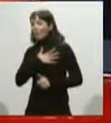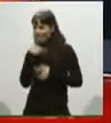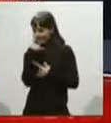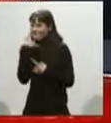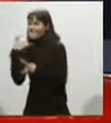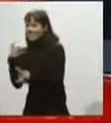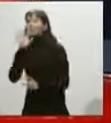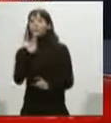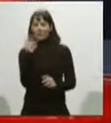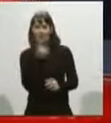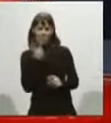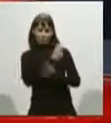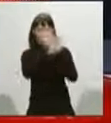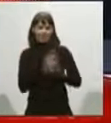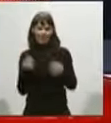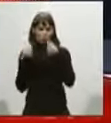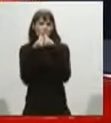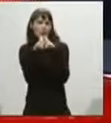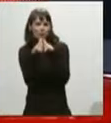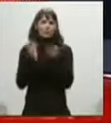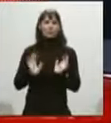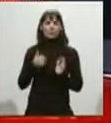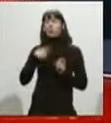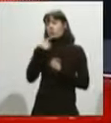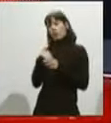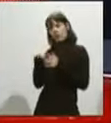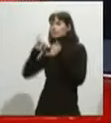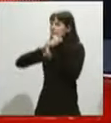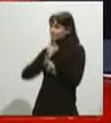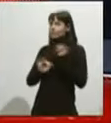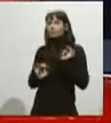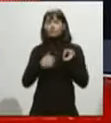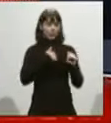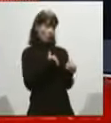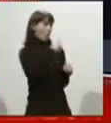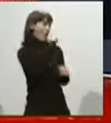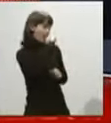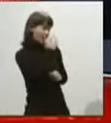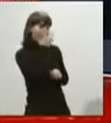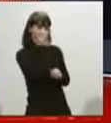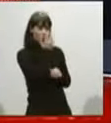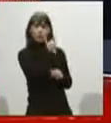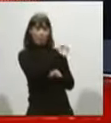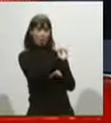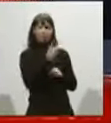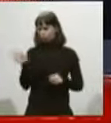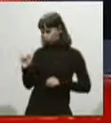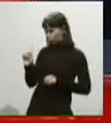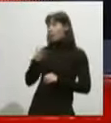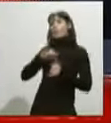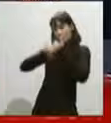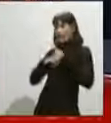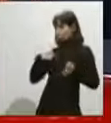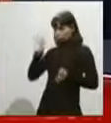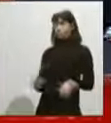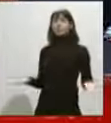acabar aquí tú y yo liados. Pero ya le he dicho a Matías que soy un hombre casado. Bueno, pero yo no soy una mujer celosa. Ah, ¿no? No. Pero mi marido sí.